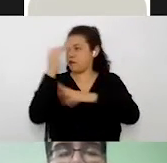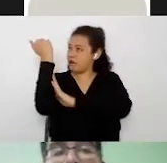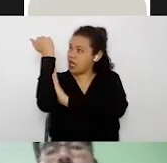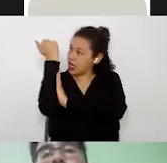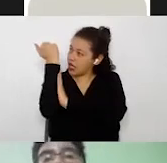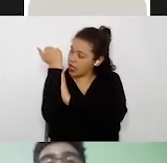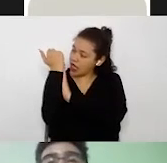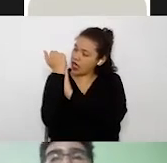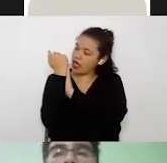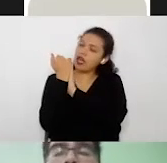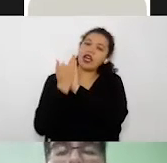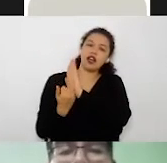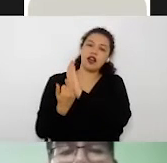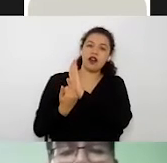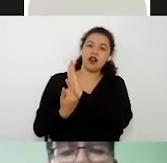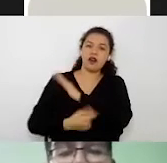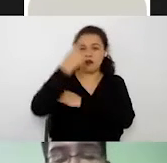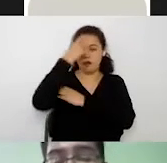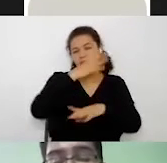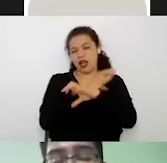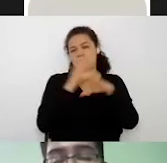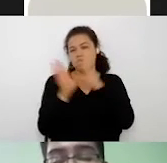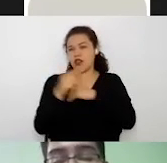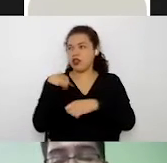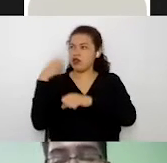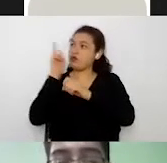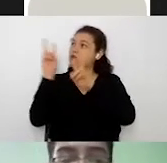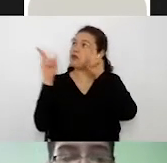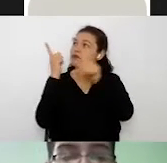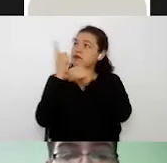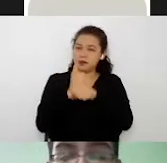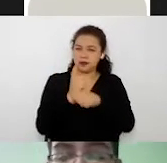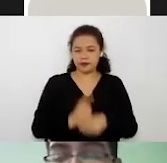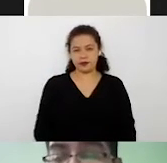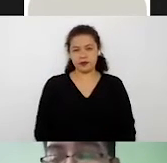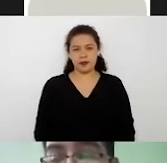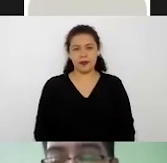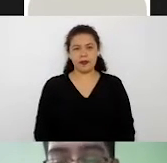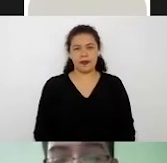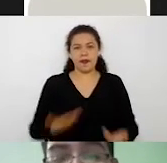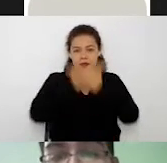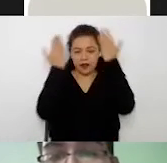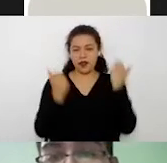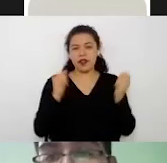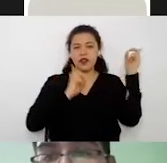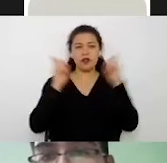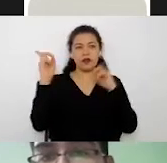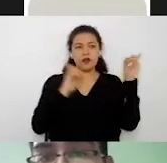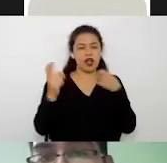en cuanto a los detallitos que podemos observar. Y pues no sé si tengan alguna